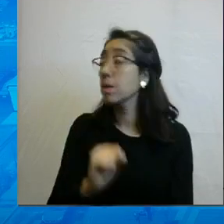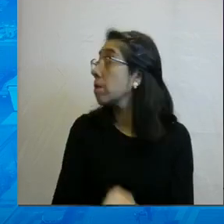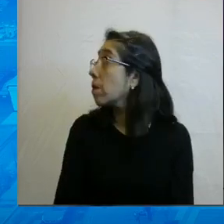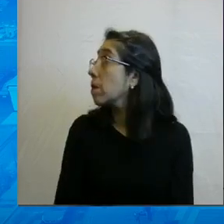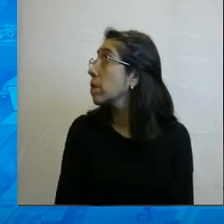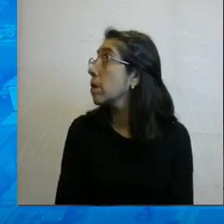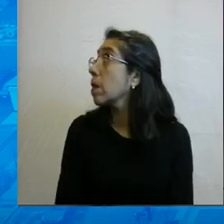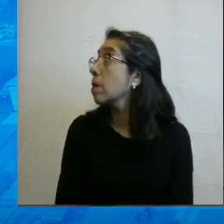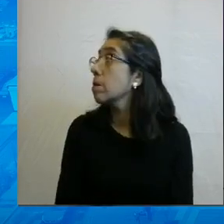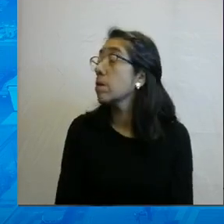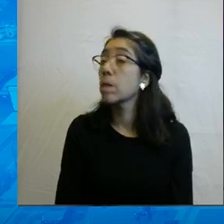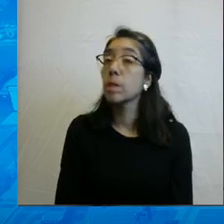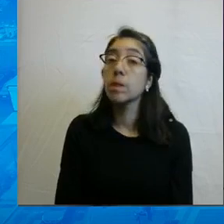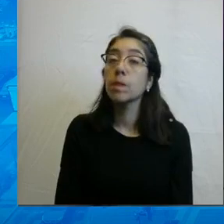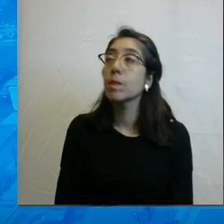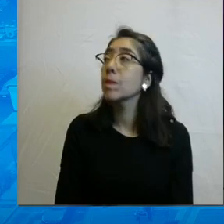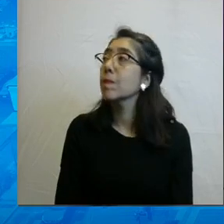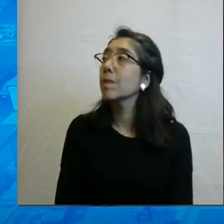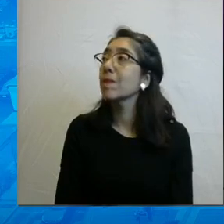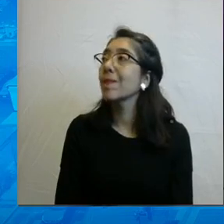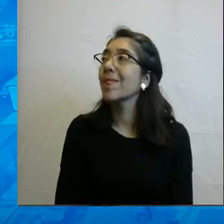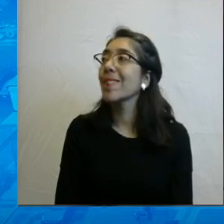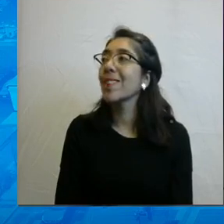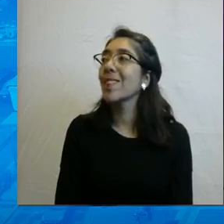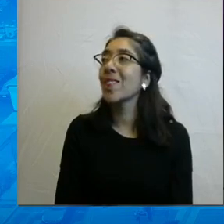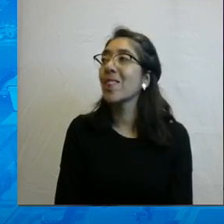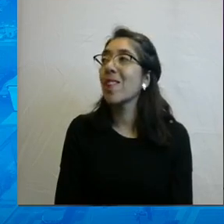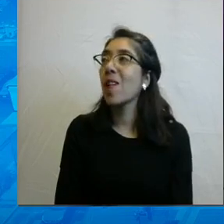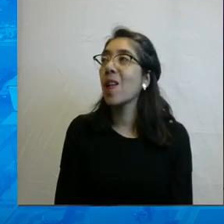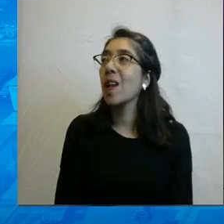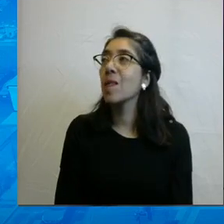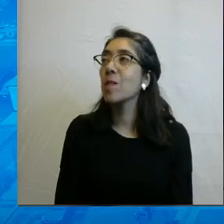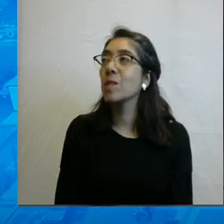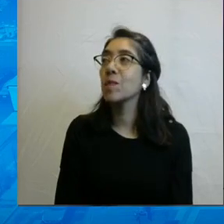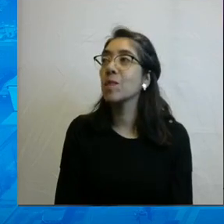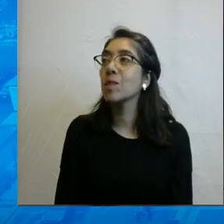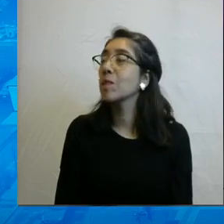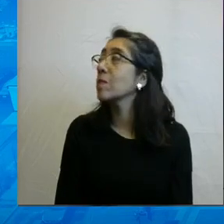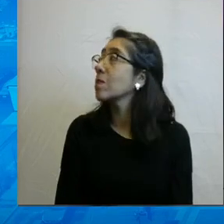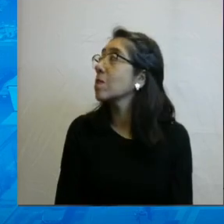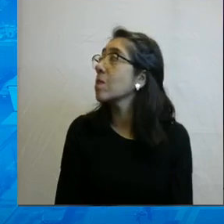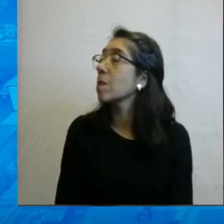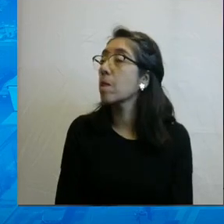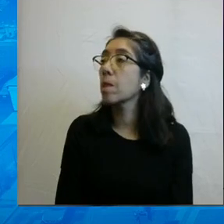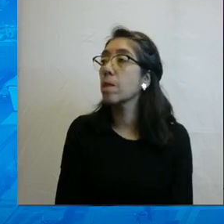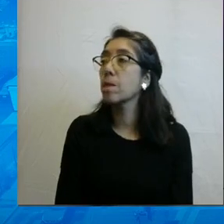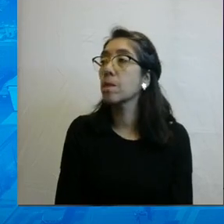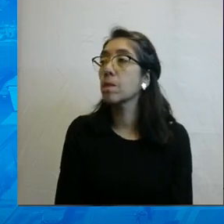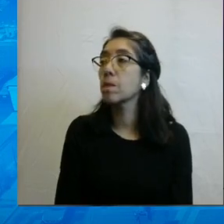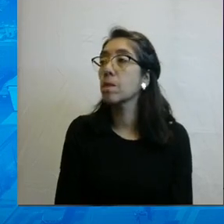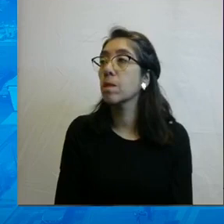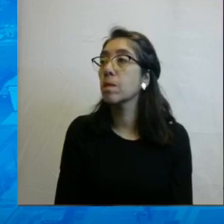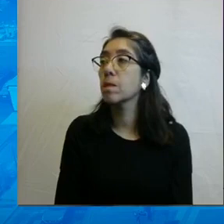Y le quedan 3 minutos para que exponga ante el Consejo. La esperamos un ratito.